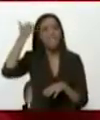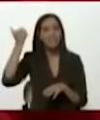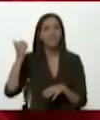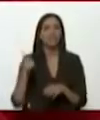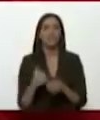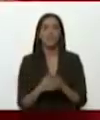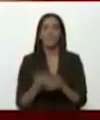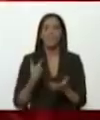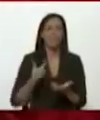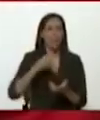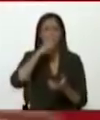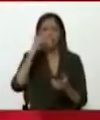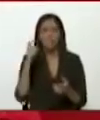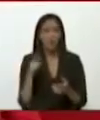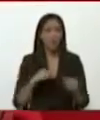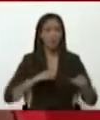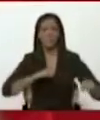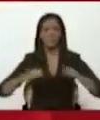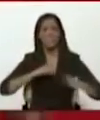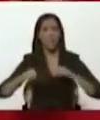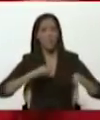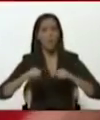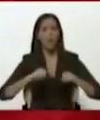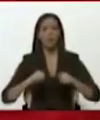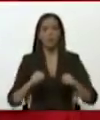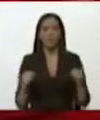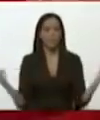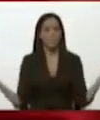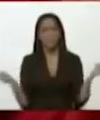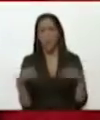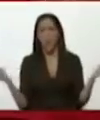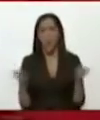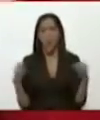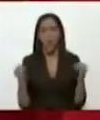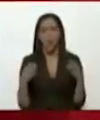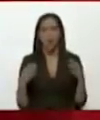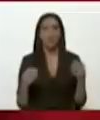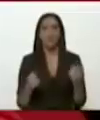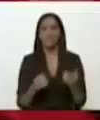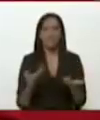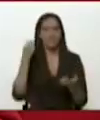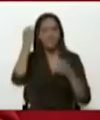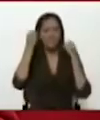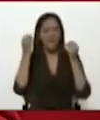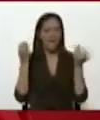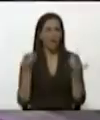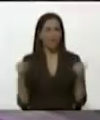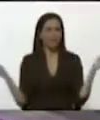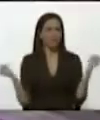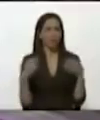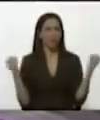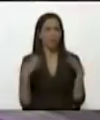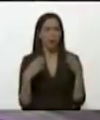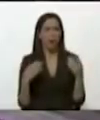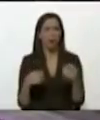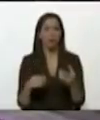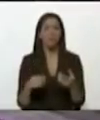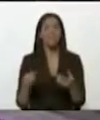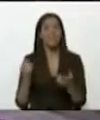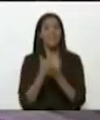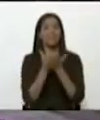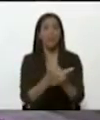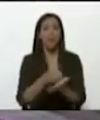maldición. Del terremoto, porque hacían brujería, porque creían en Ogún, en Changó y ese tipo de cosas. Y porque habían recibido ayuda de